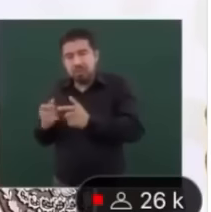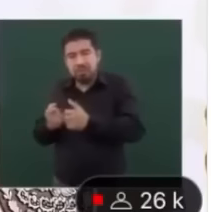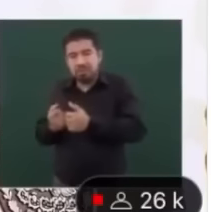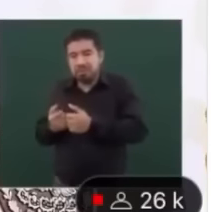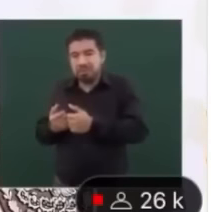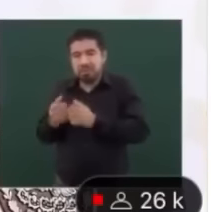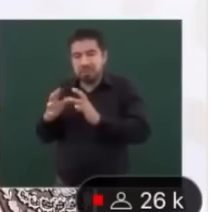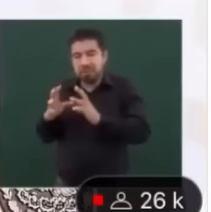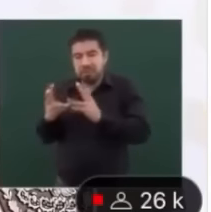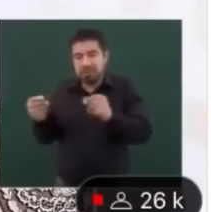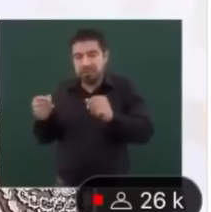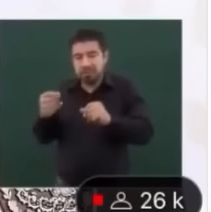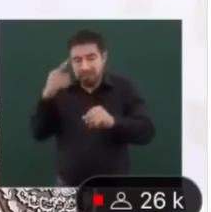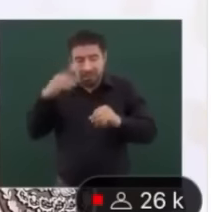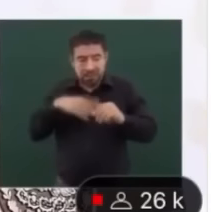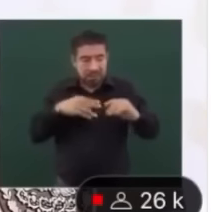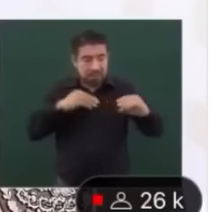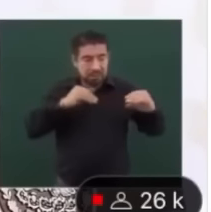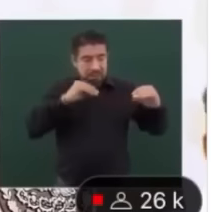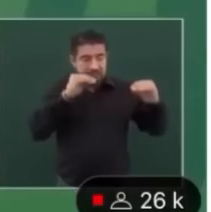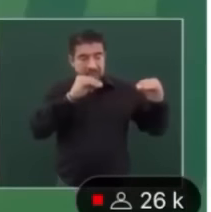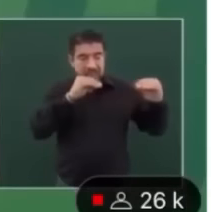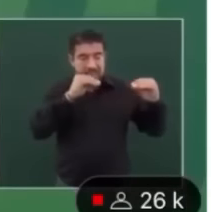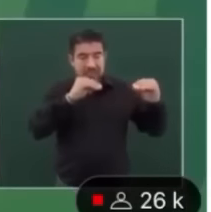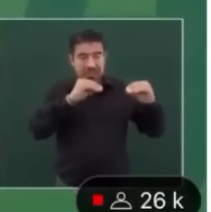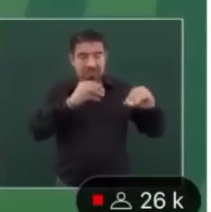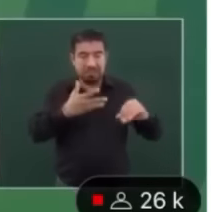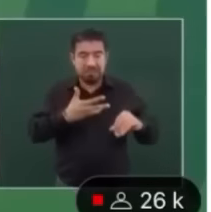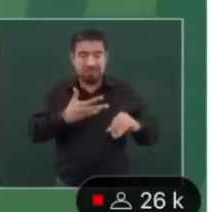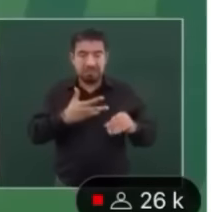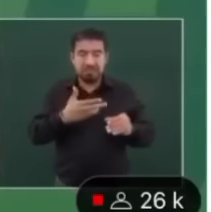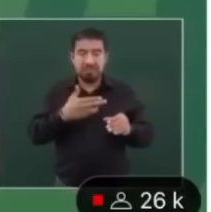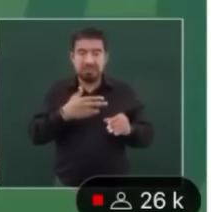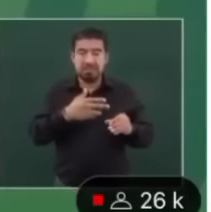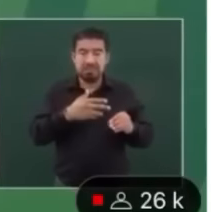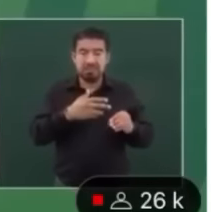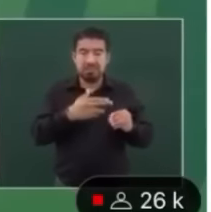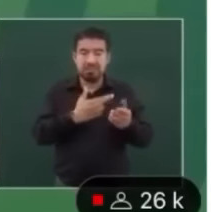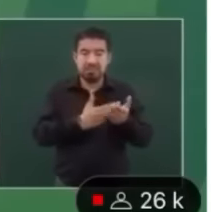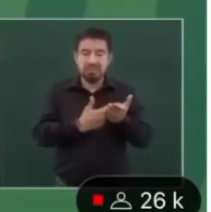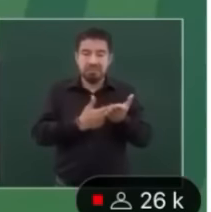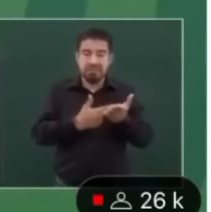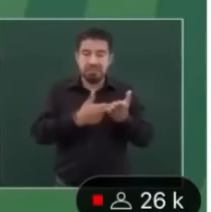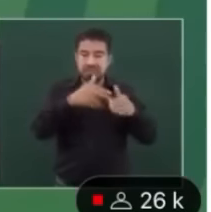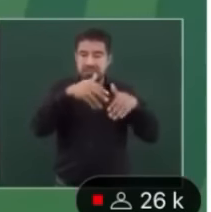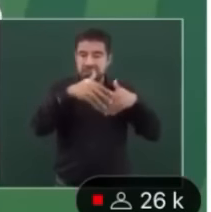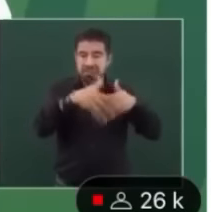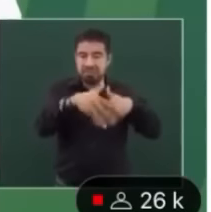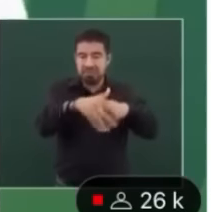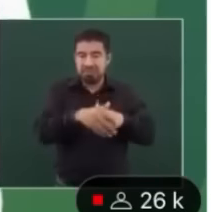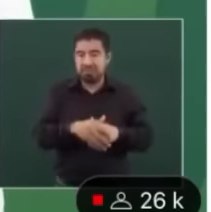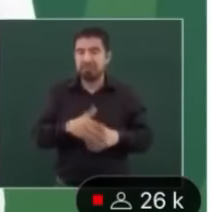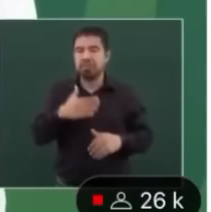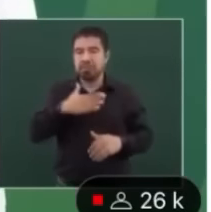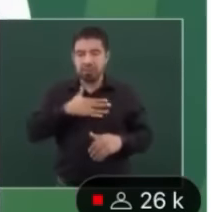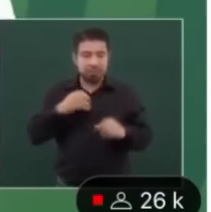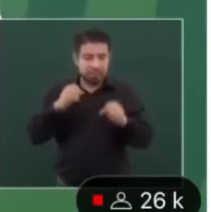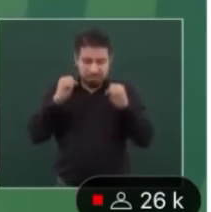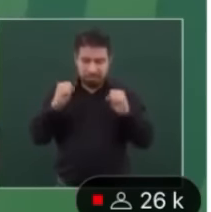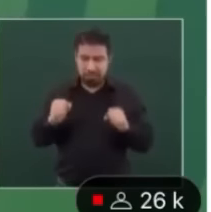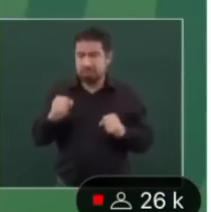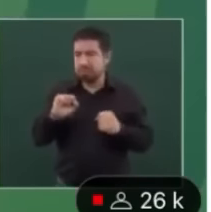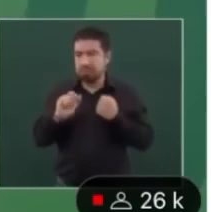a interferir en esta concentración por parte de Xóchitl, de Santiago Tahuada y en el Zócalo de la capital. Este